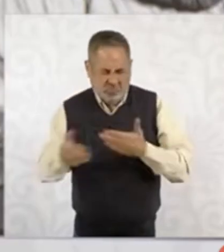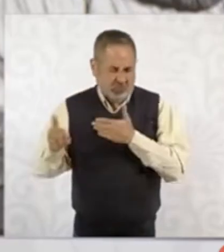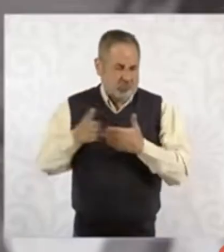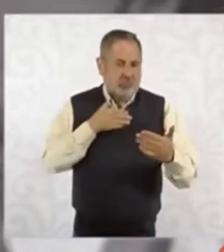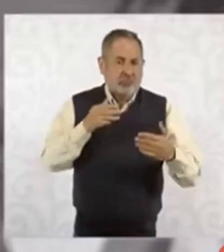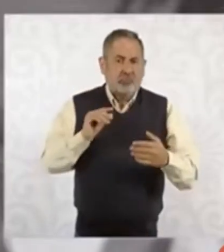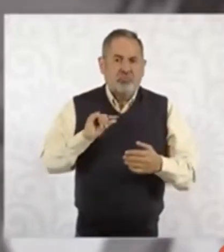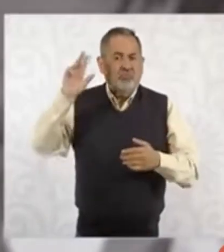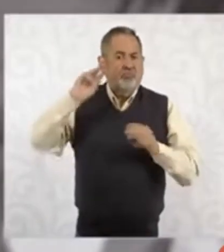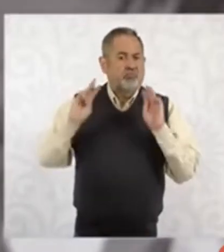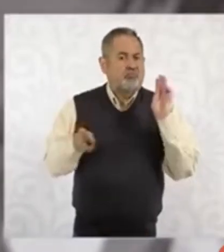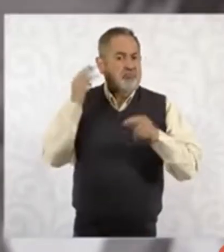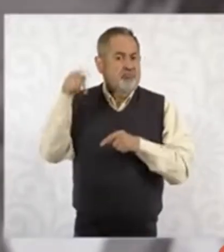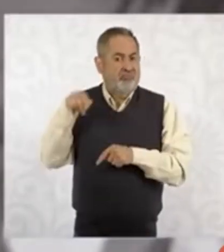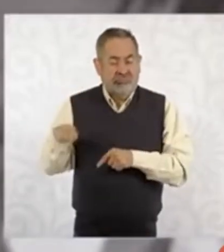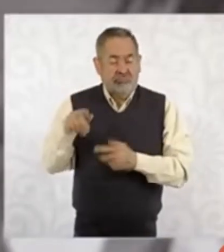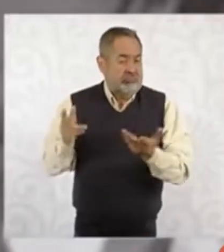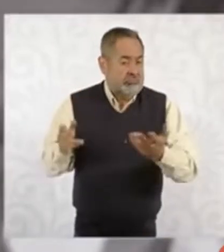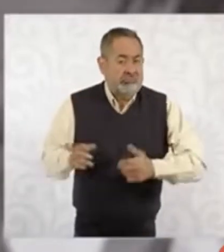para un